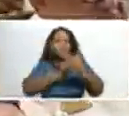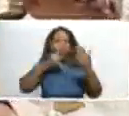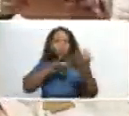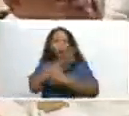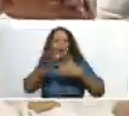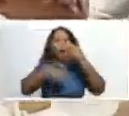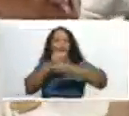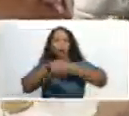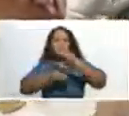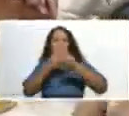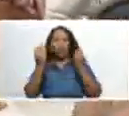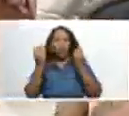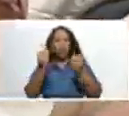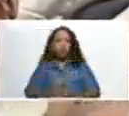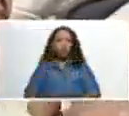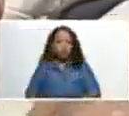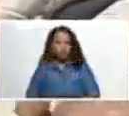hecho.